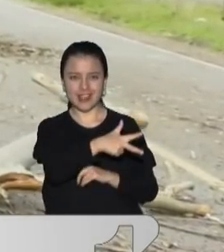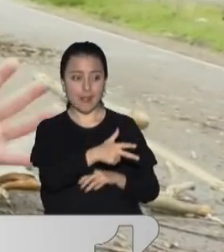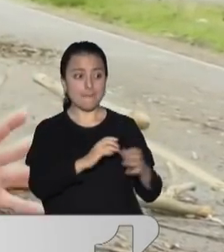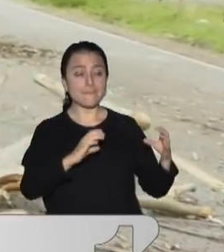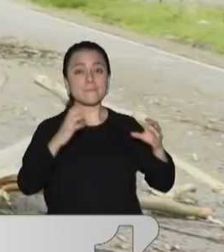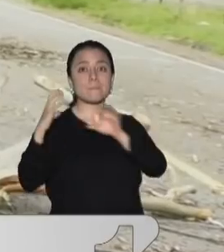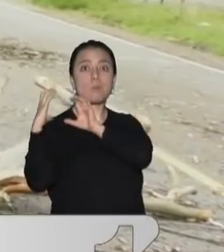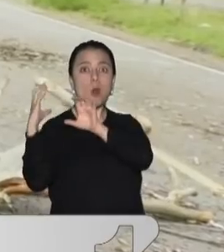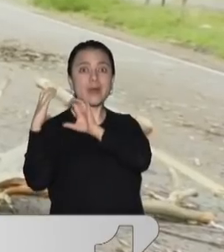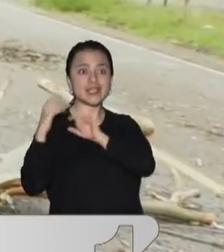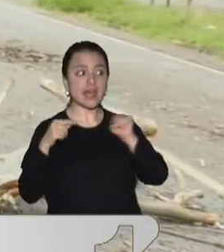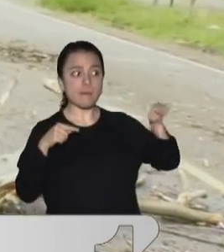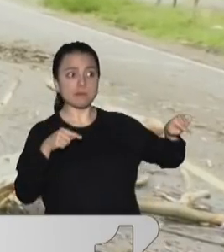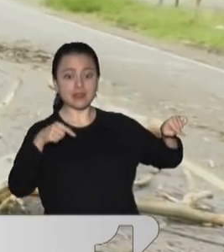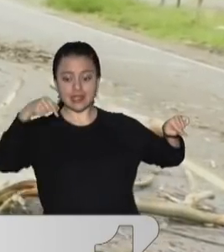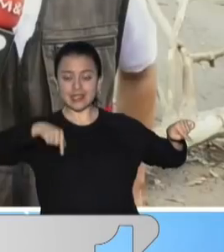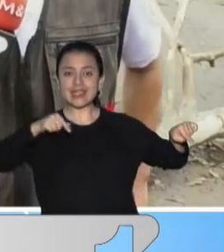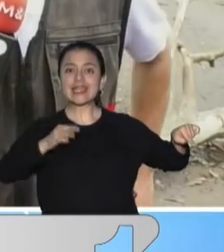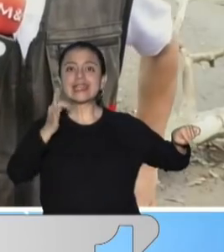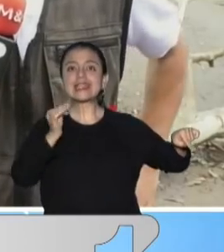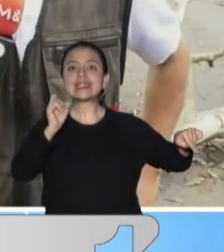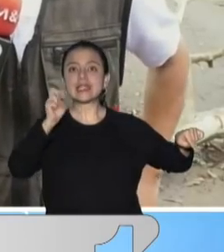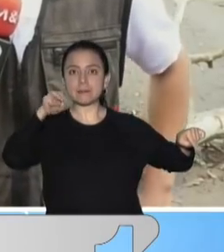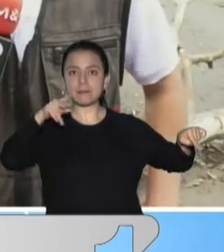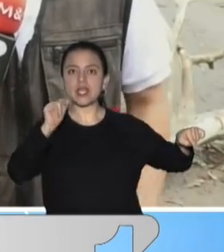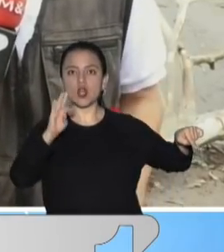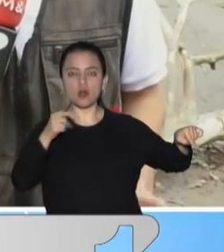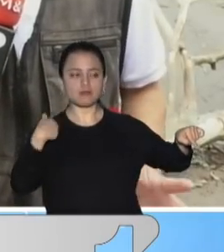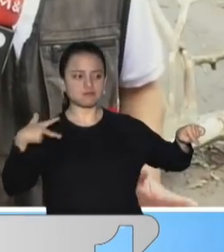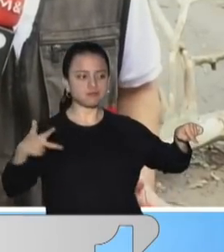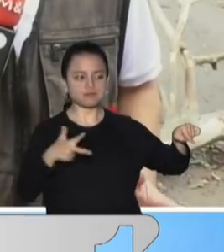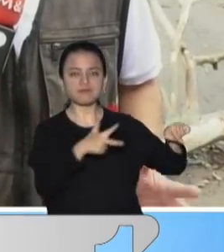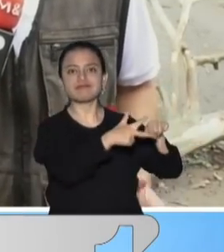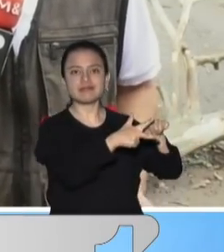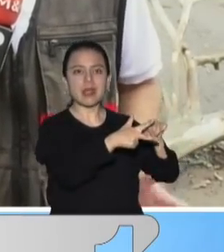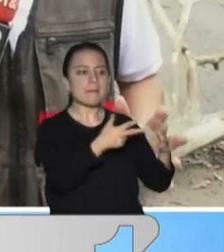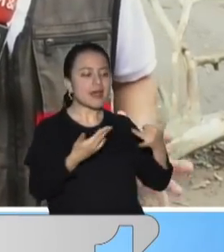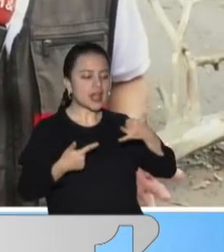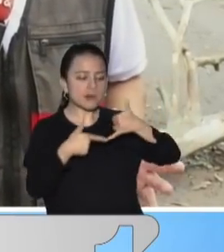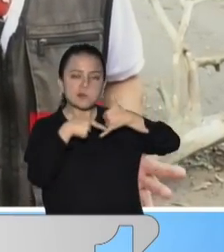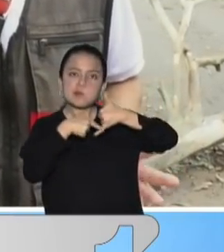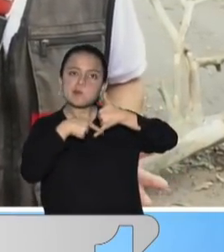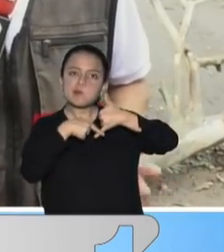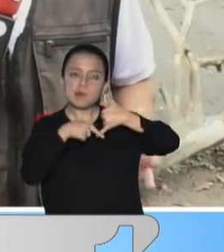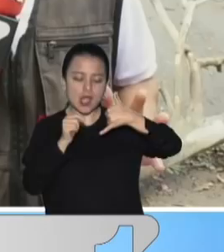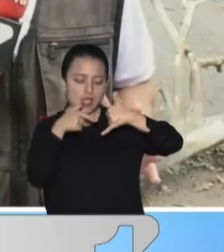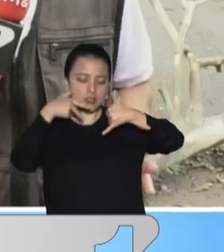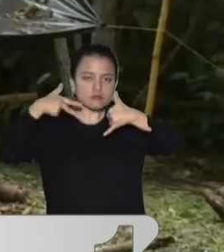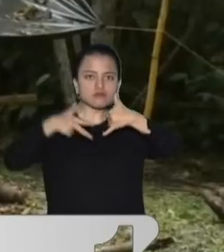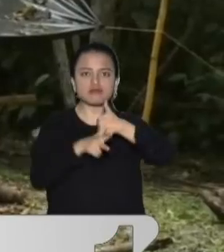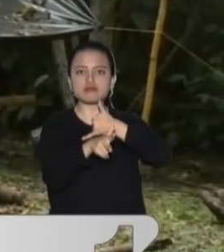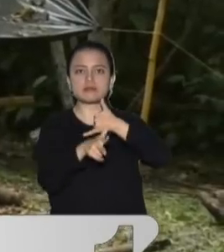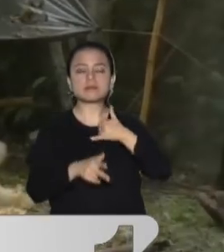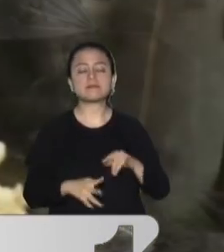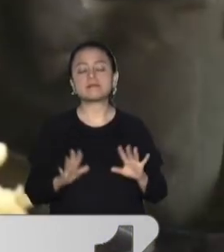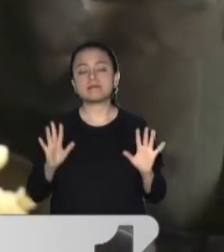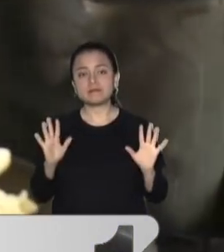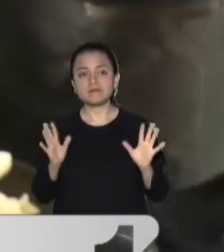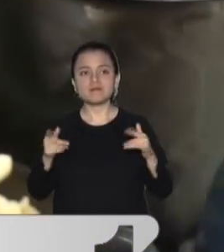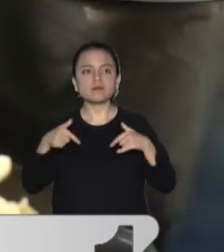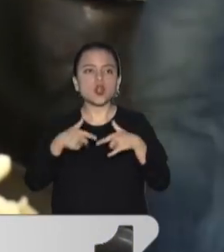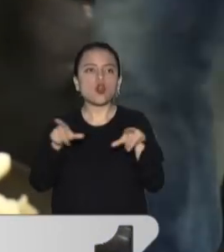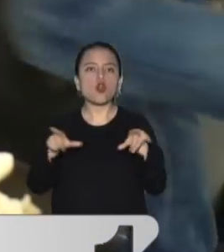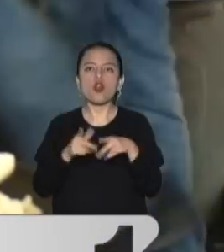Popayán. Es la salida por la vía panamericana hacia el sur del país. Aquí nos encontramos en uno de los puntos